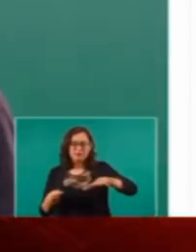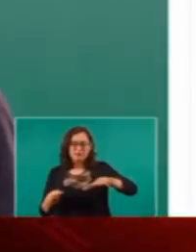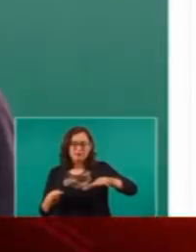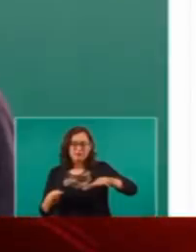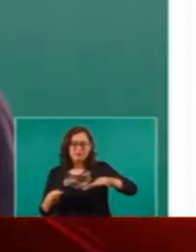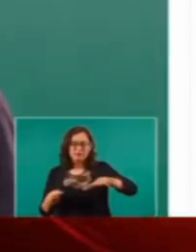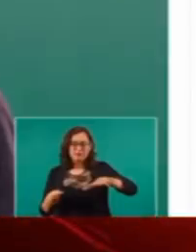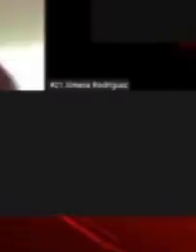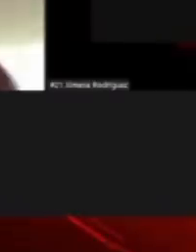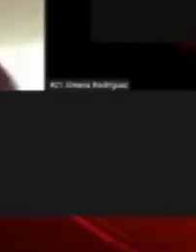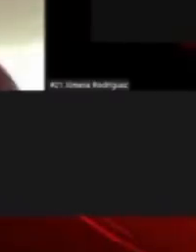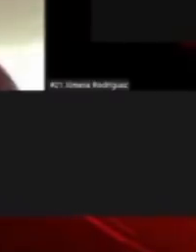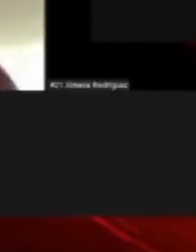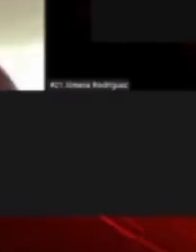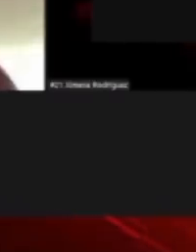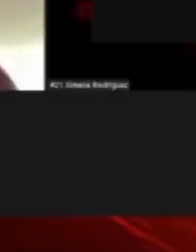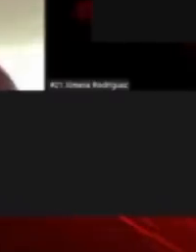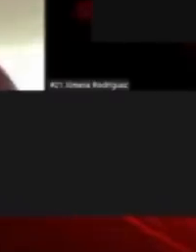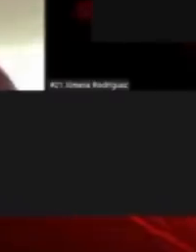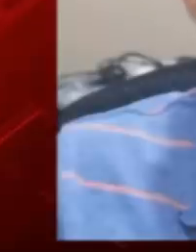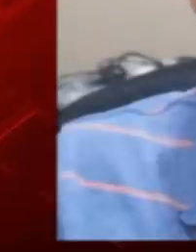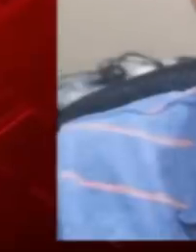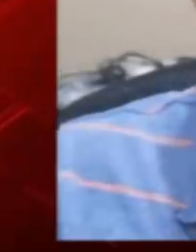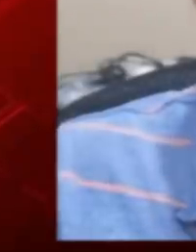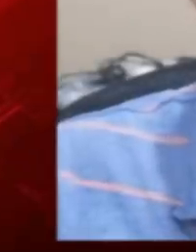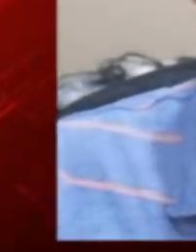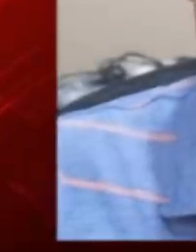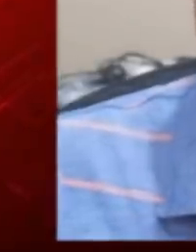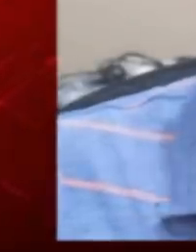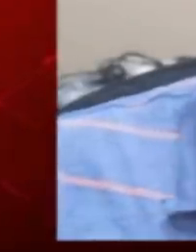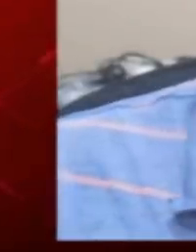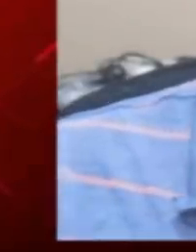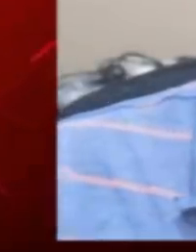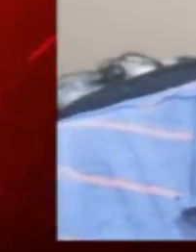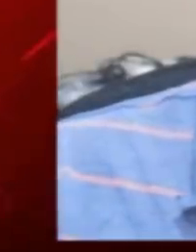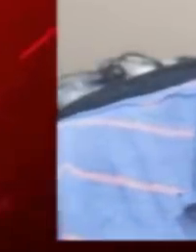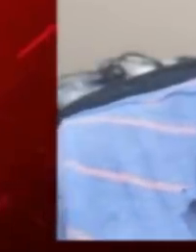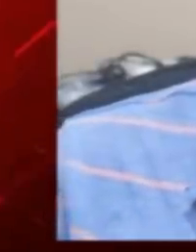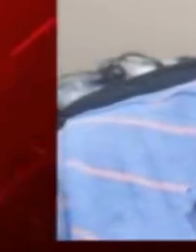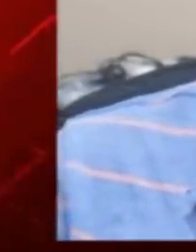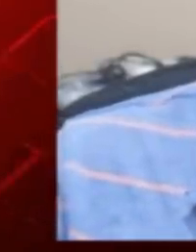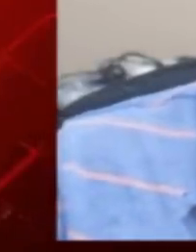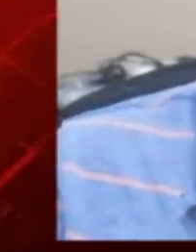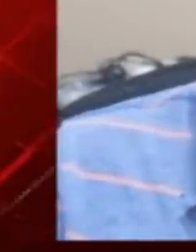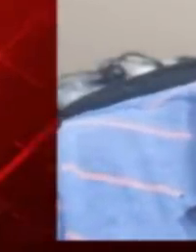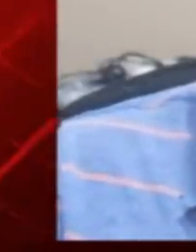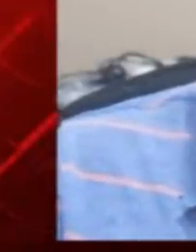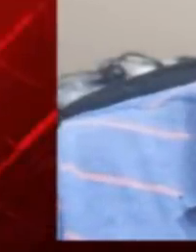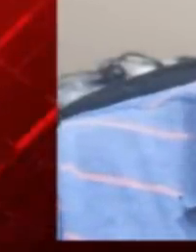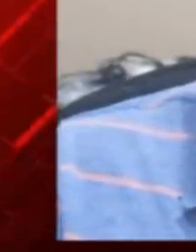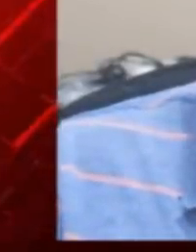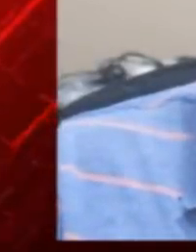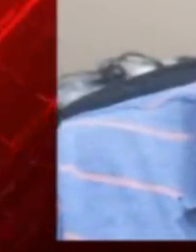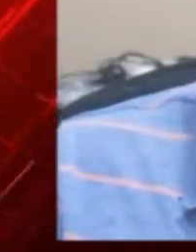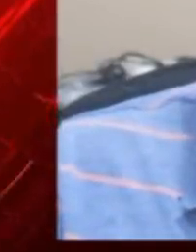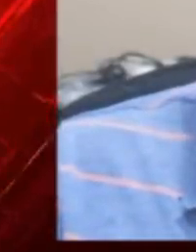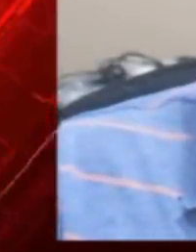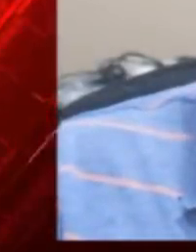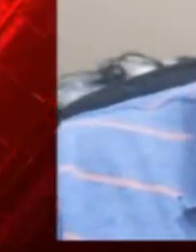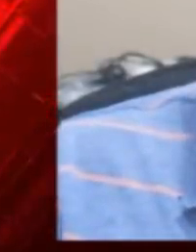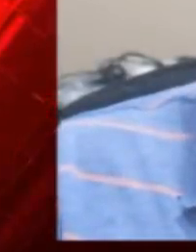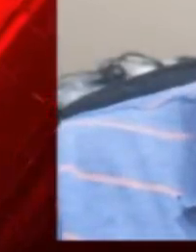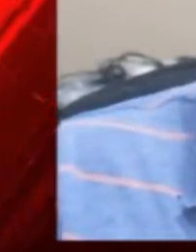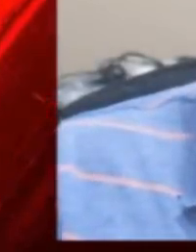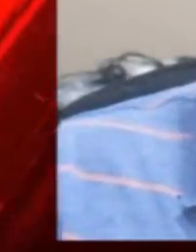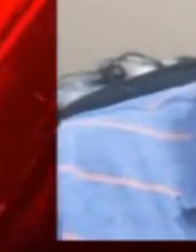va a también ser parte de la solución actual en que está finalmente saboteando las gaseras, la